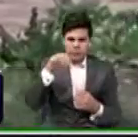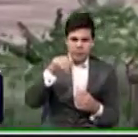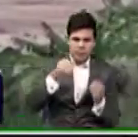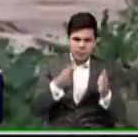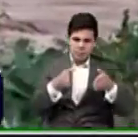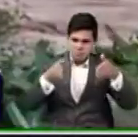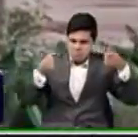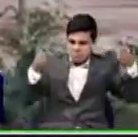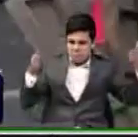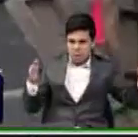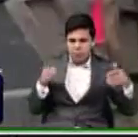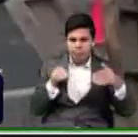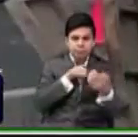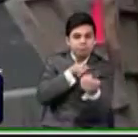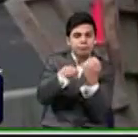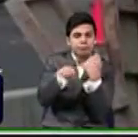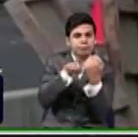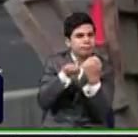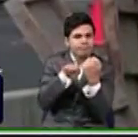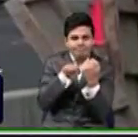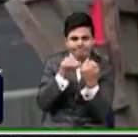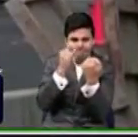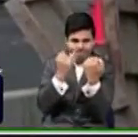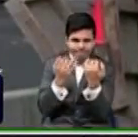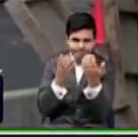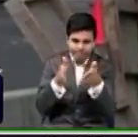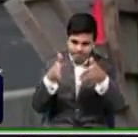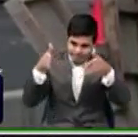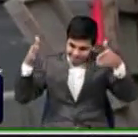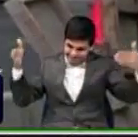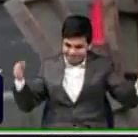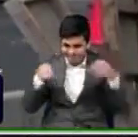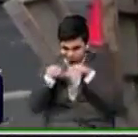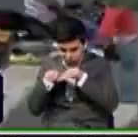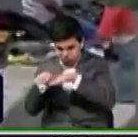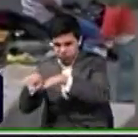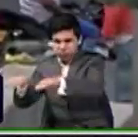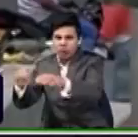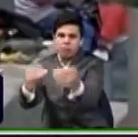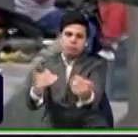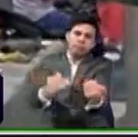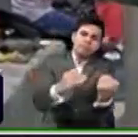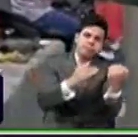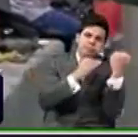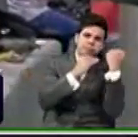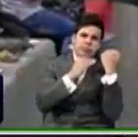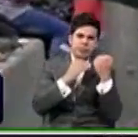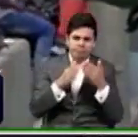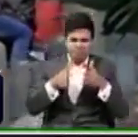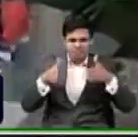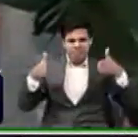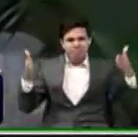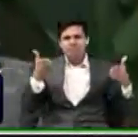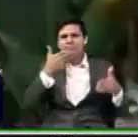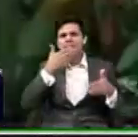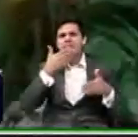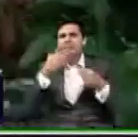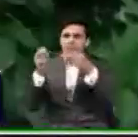doble calzada. También contará con más de 15 viaductos y vías alternas que reducirán en un